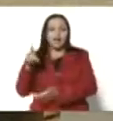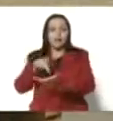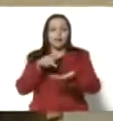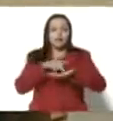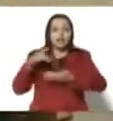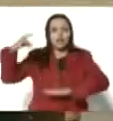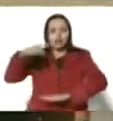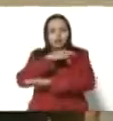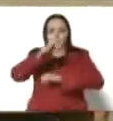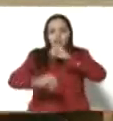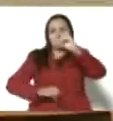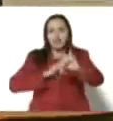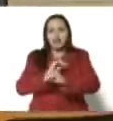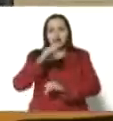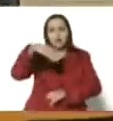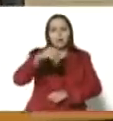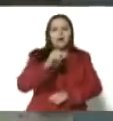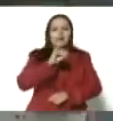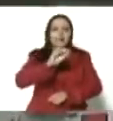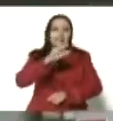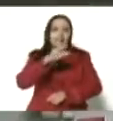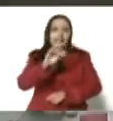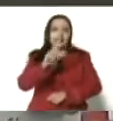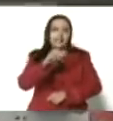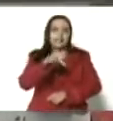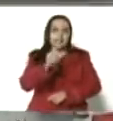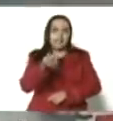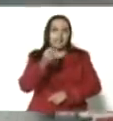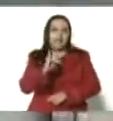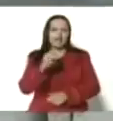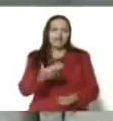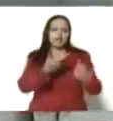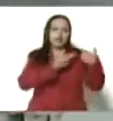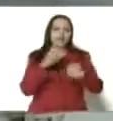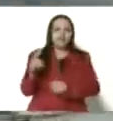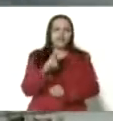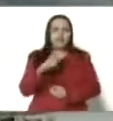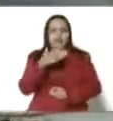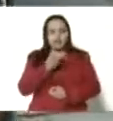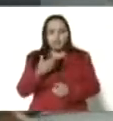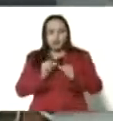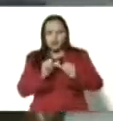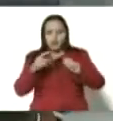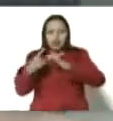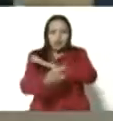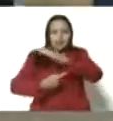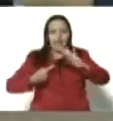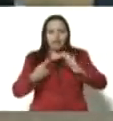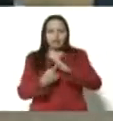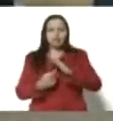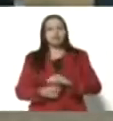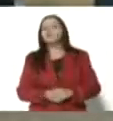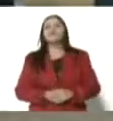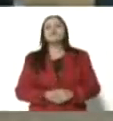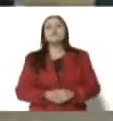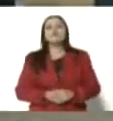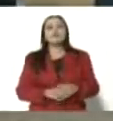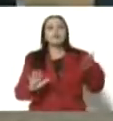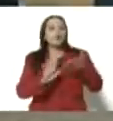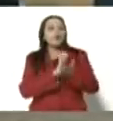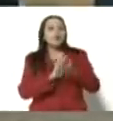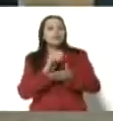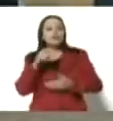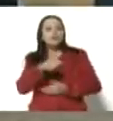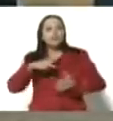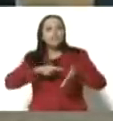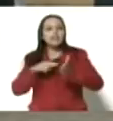Aeropuerto Internacional de Maiquetía en representación de Venezuela. Seguimos compartiendo con ustedes datos importantes respecto a lo que significa